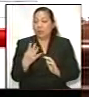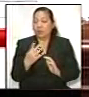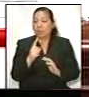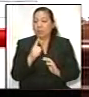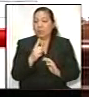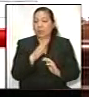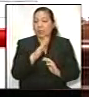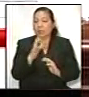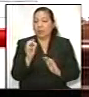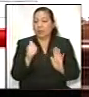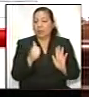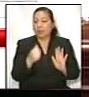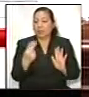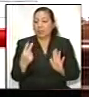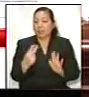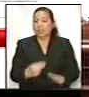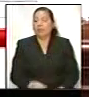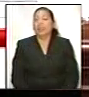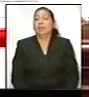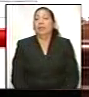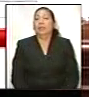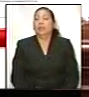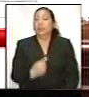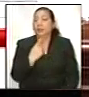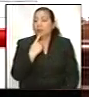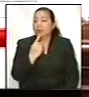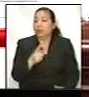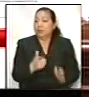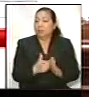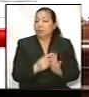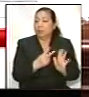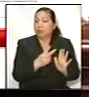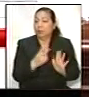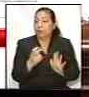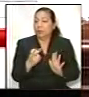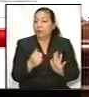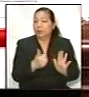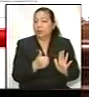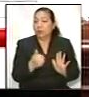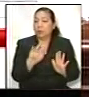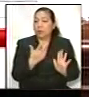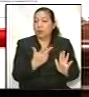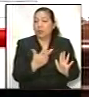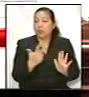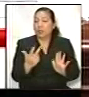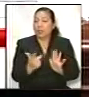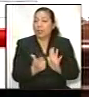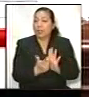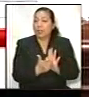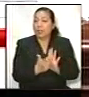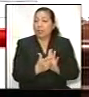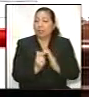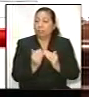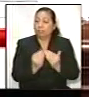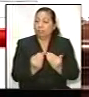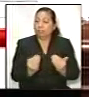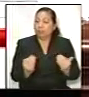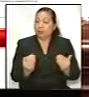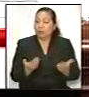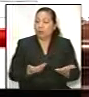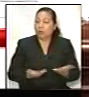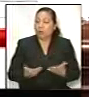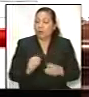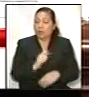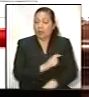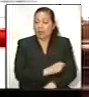y 1567. Se propone modificar la ley 27.688, ley de zona franca y zona comercial